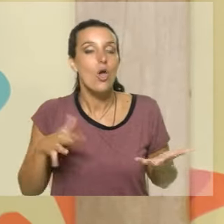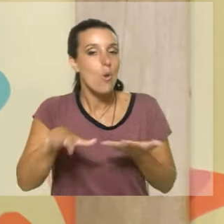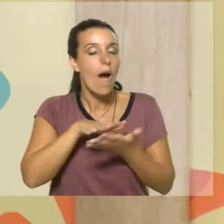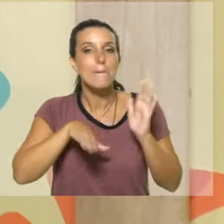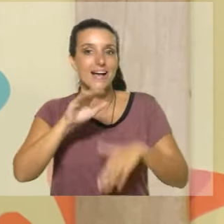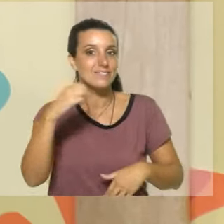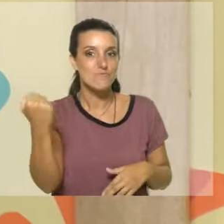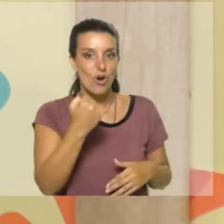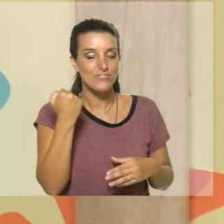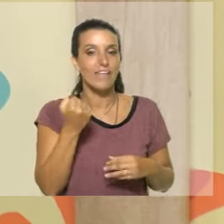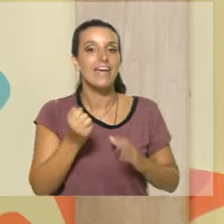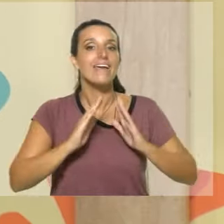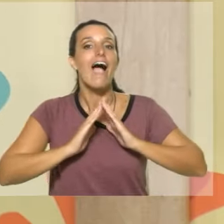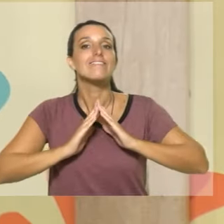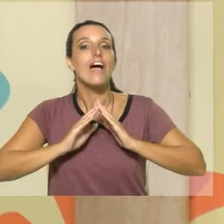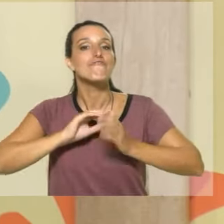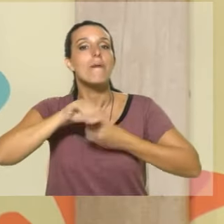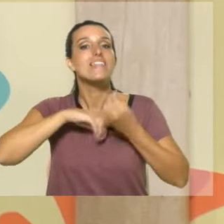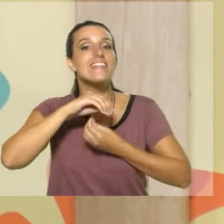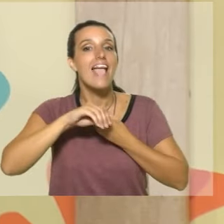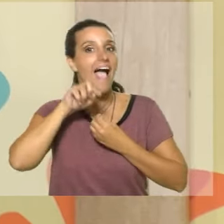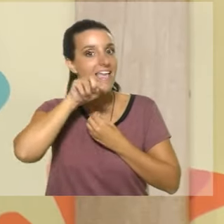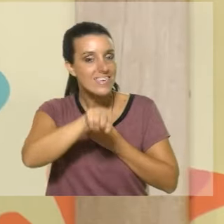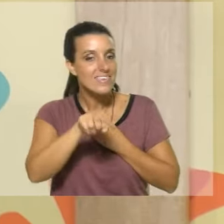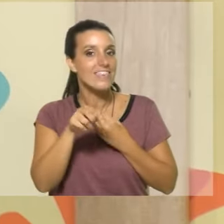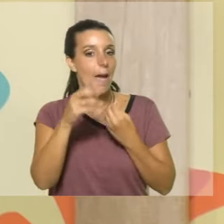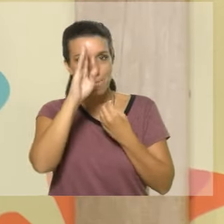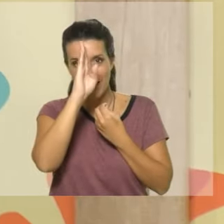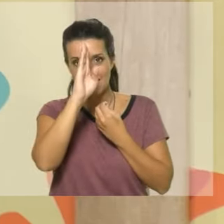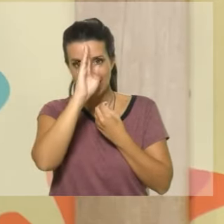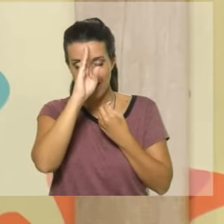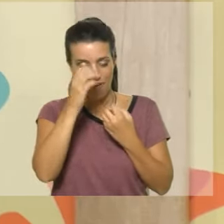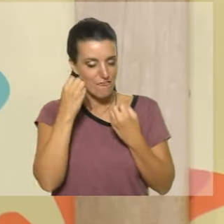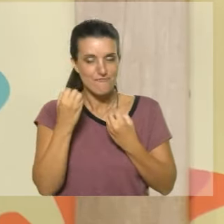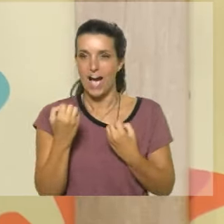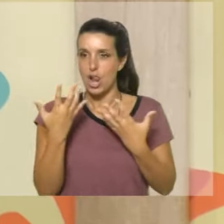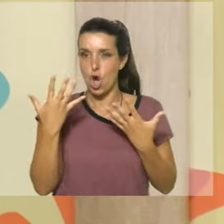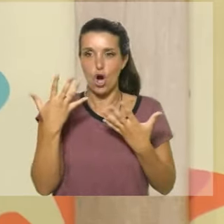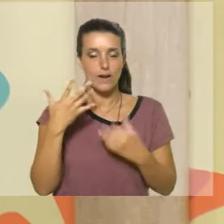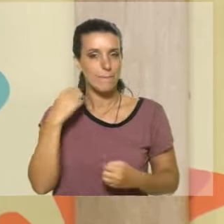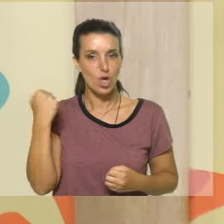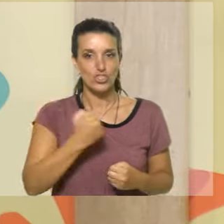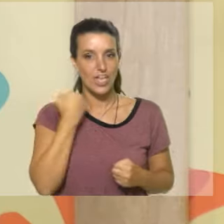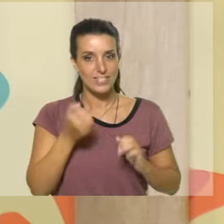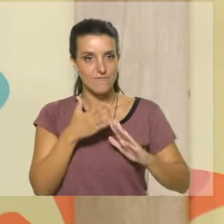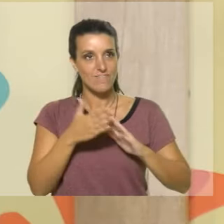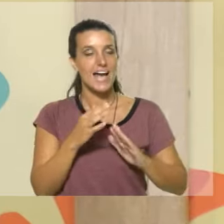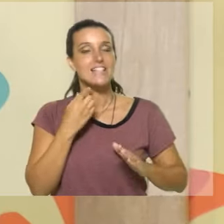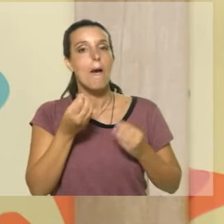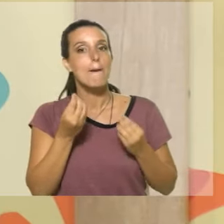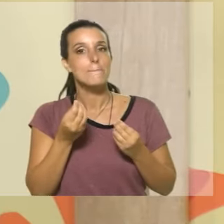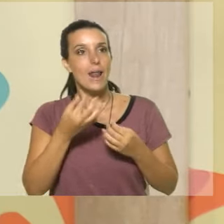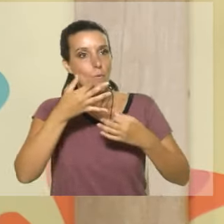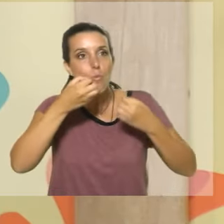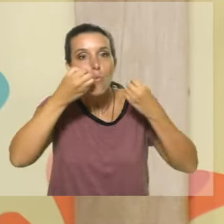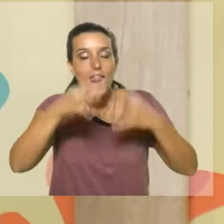importante es el hogar y es la familia Ahí es donde aprendemos los valores los principios que nos van a servir para tomar buenas